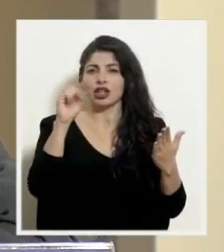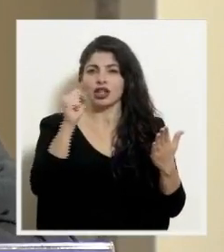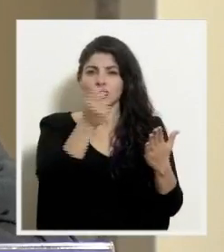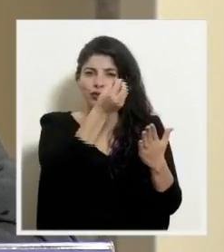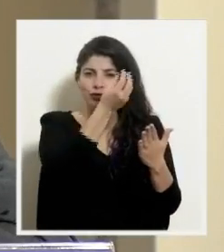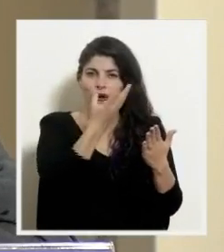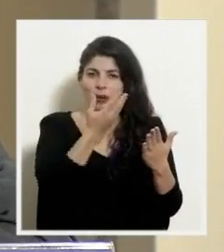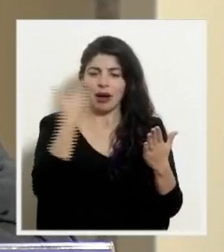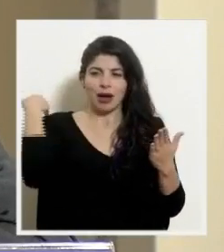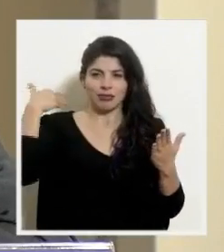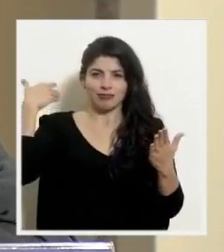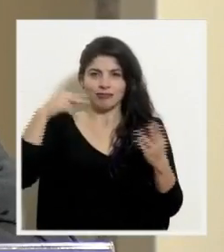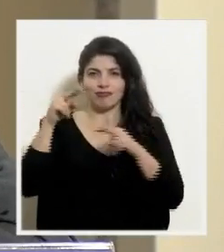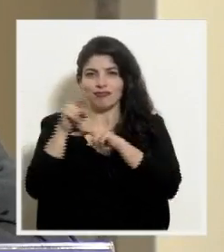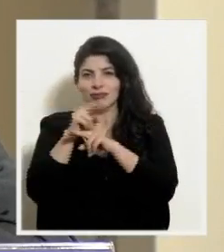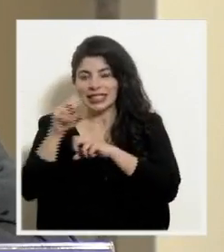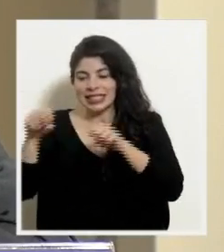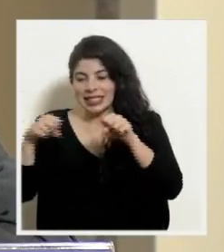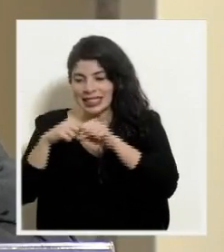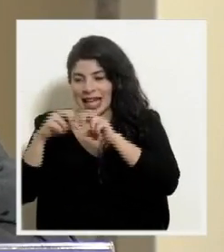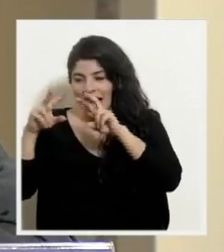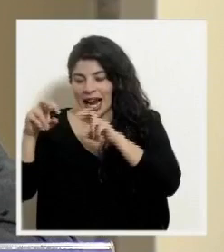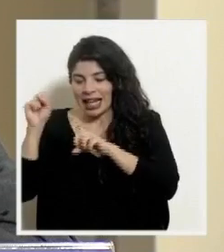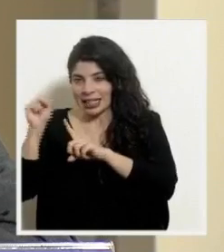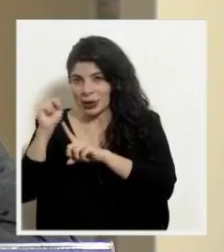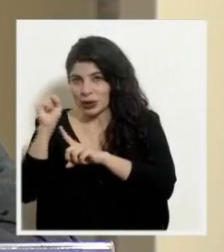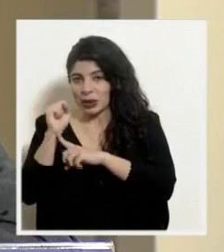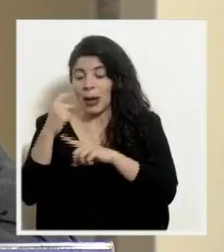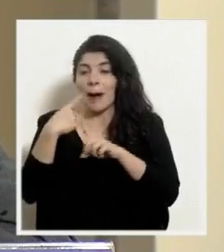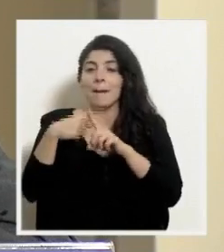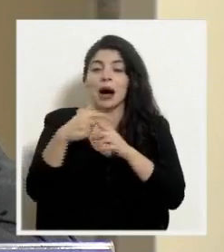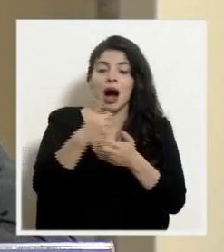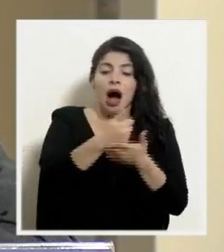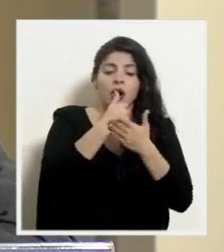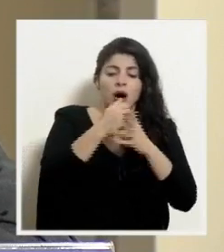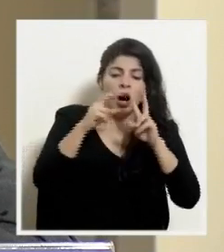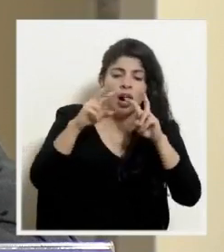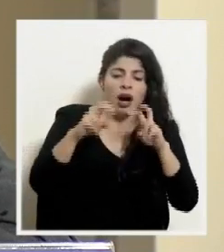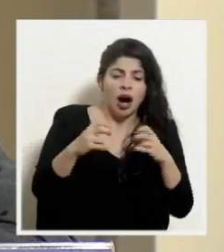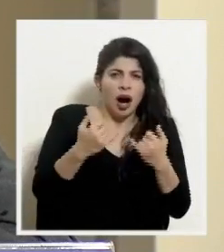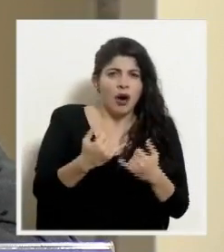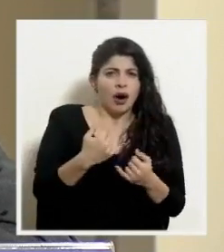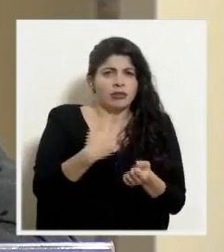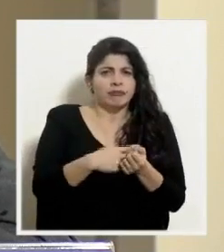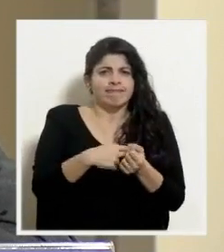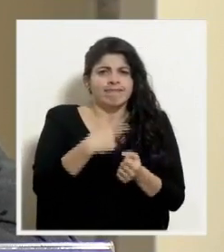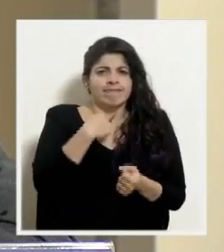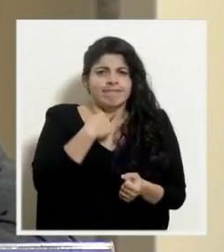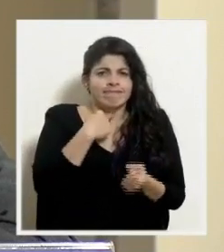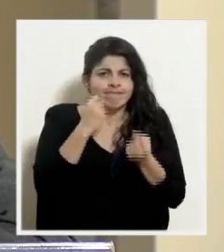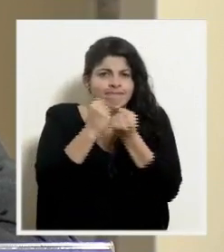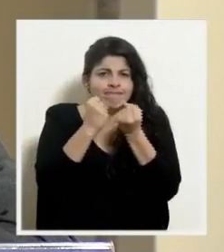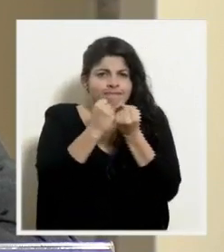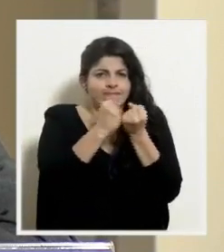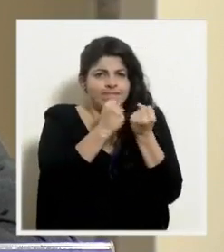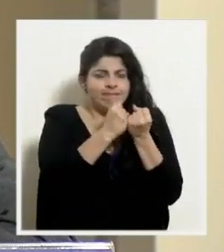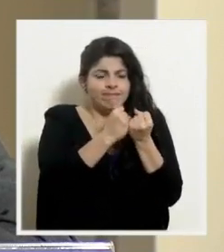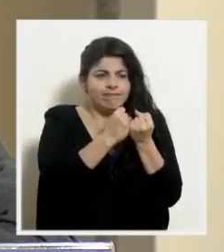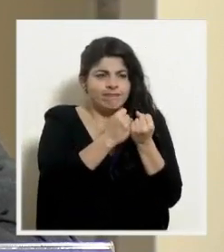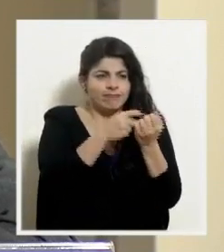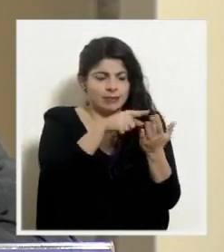hemos venido monitoreando de la sala de análisis de situación y la situación de saturación que tienen los hospitales en este momento,